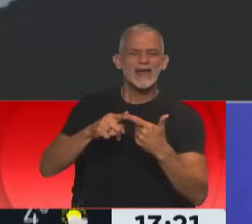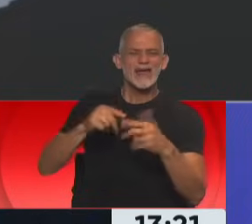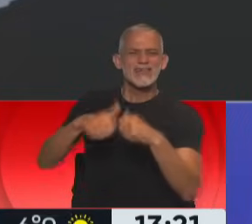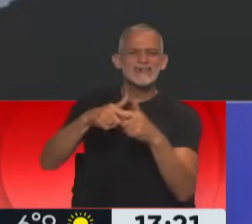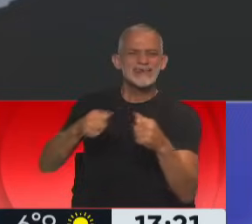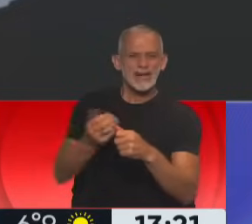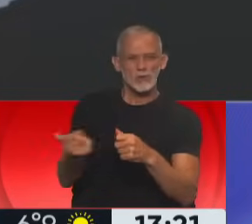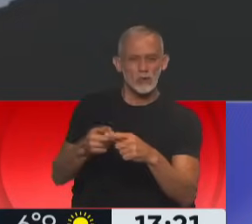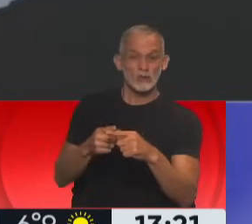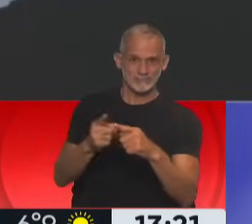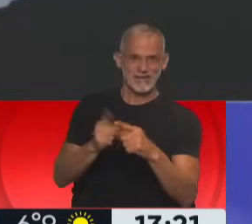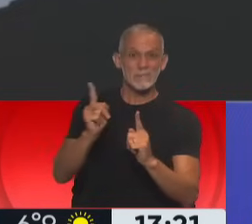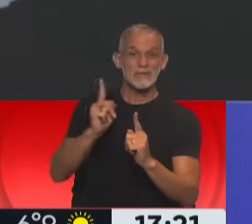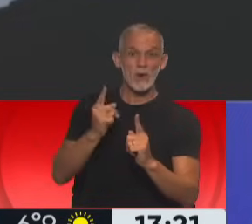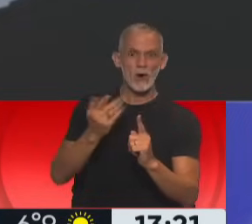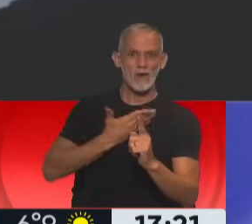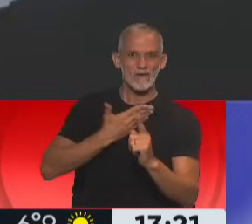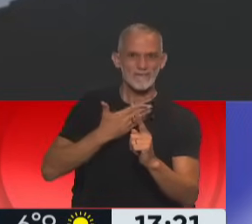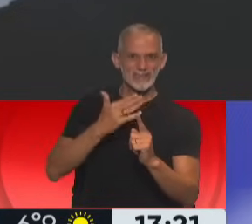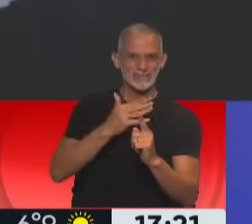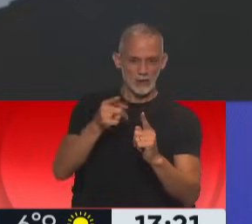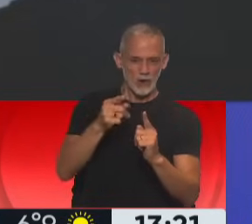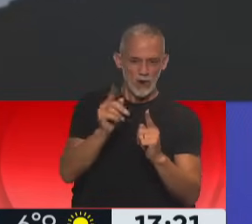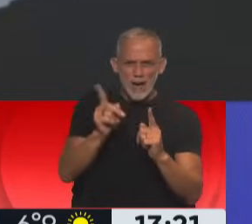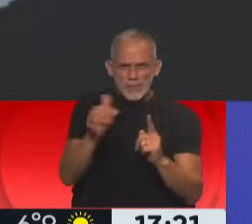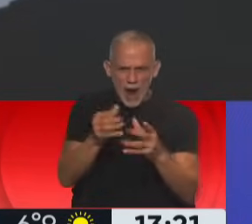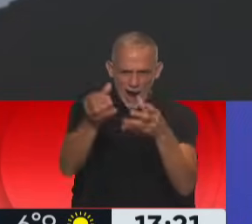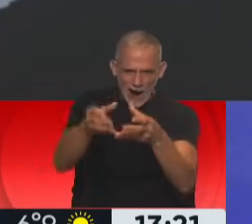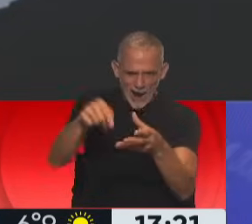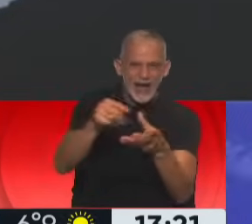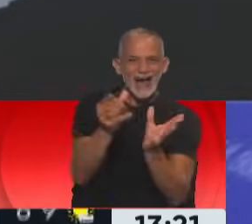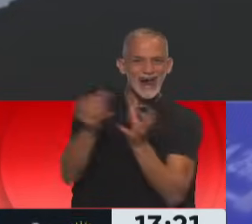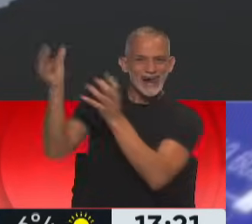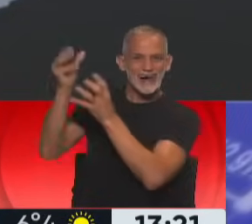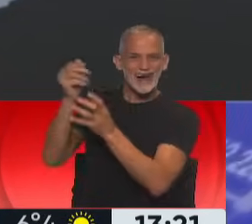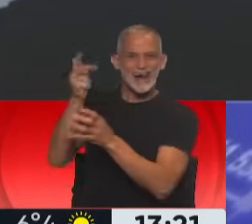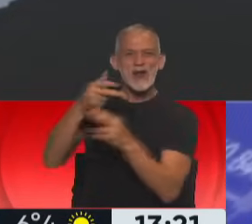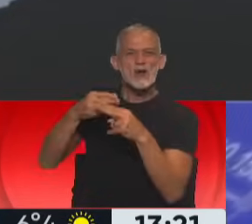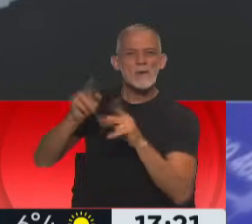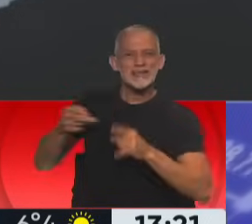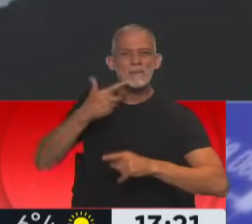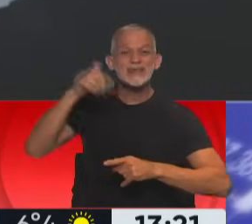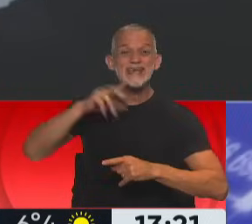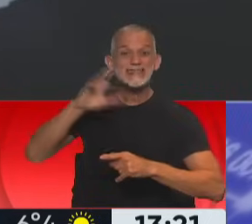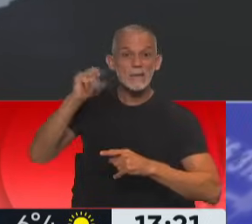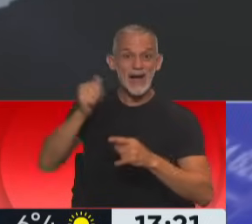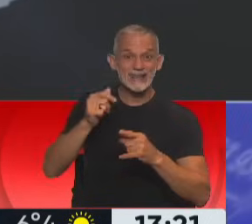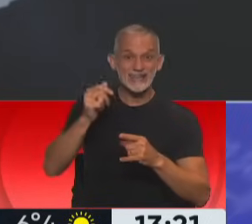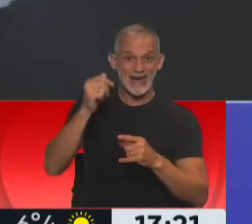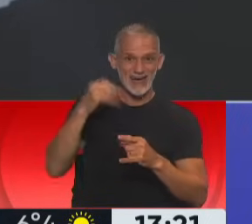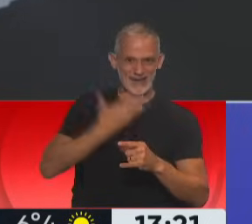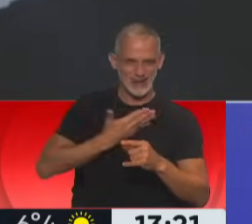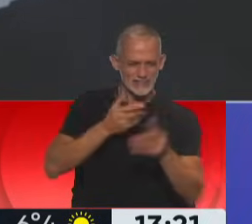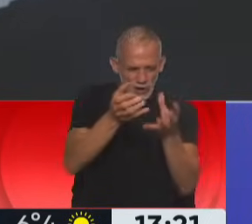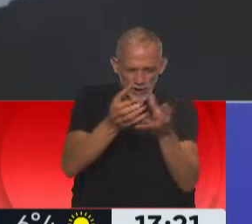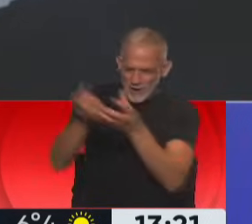la República Argentina y luego el Papa Francisco llevó al Vaticano allá a Santa Marta? Claro, es así, el Papa Francisco